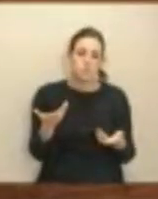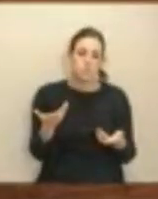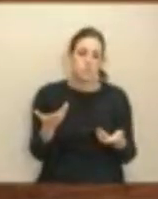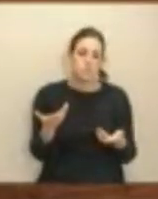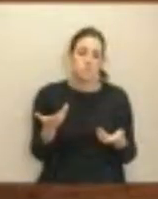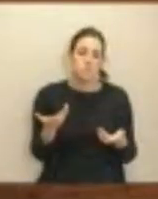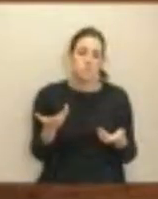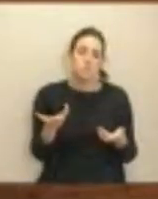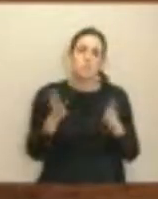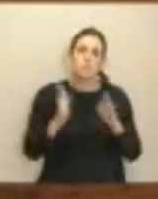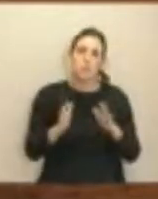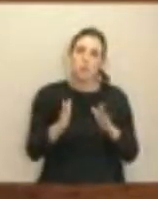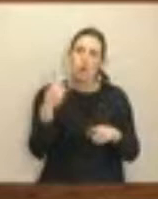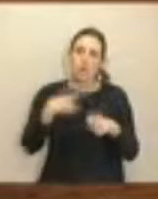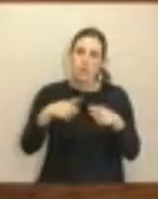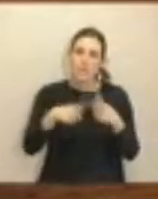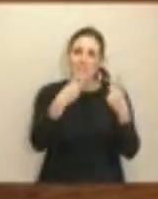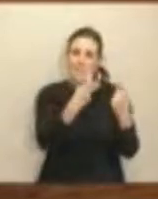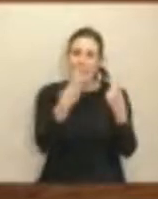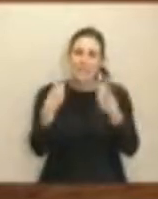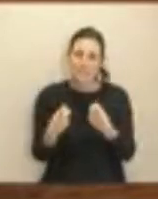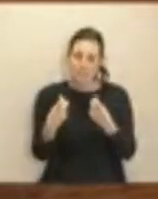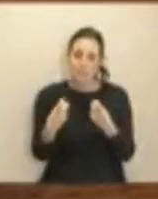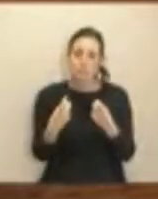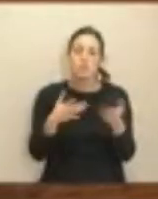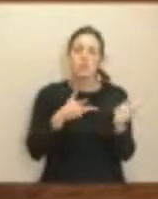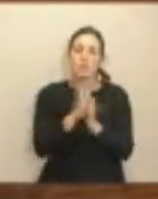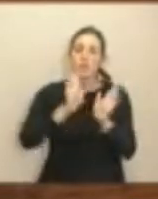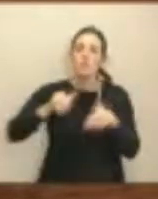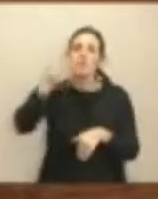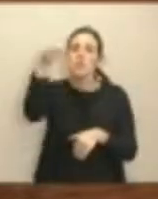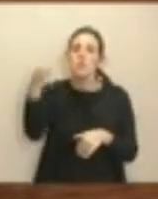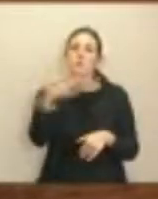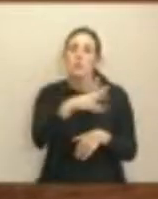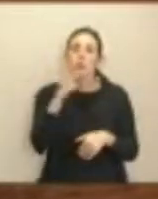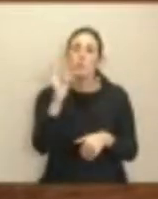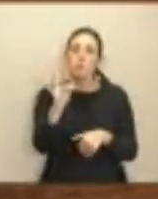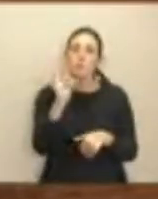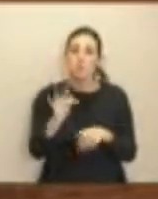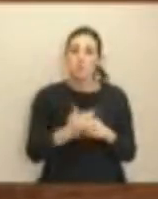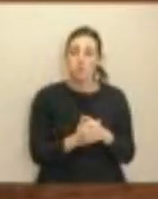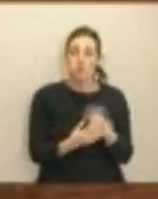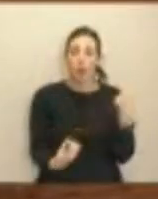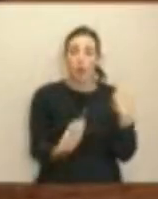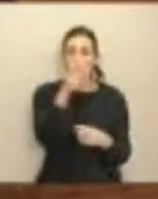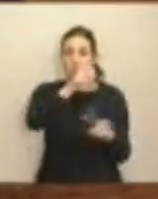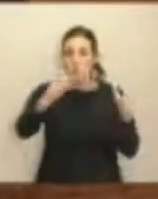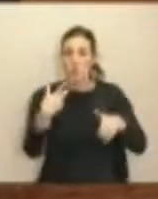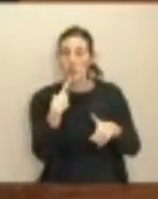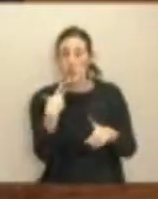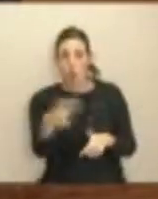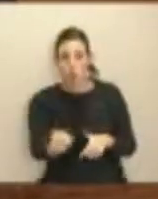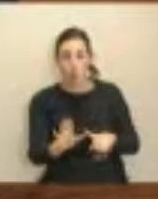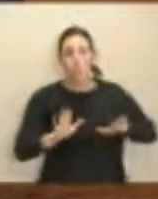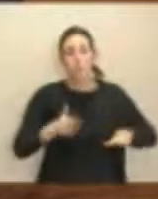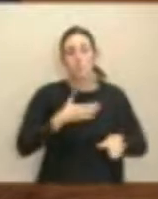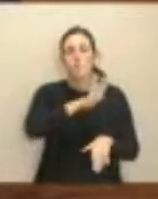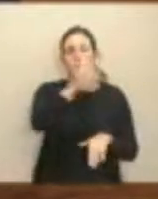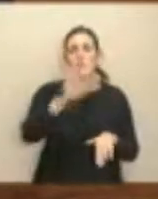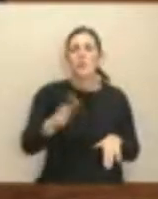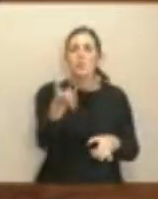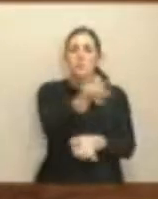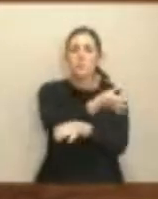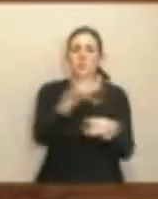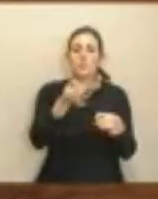no, pero fueron muy necesarias, está dando buenos resultados. Y algunos dirán que no, pero a mí me parece muy bien que